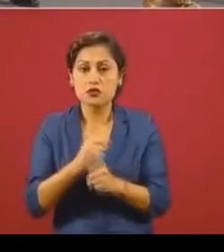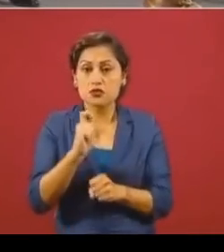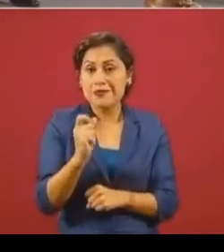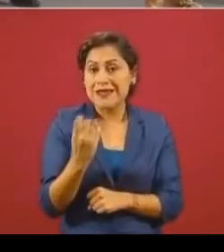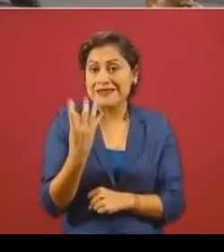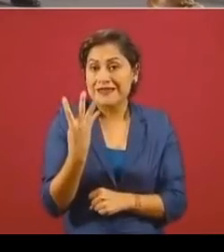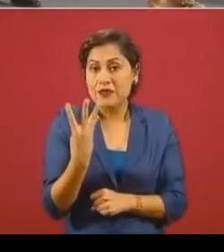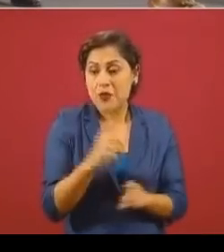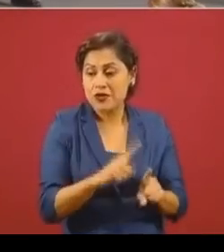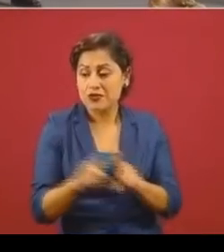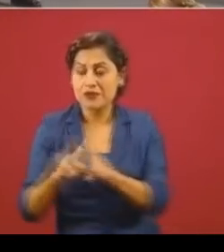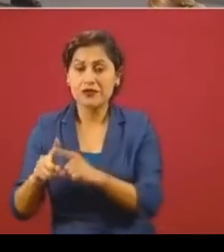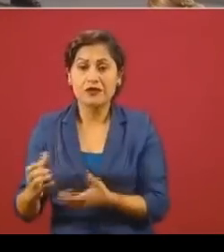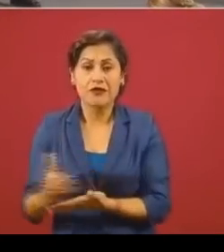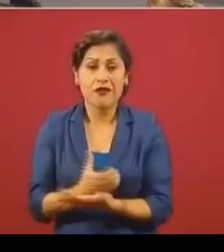en